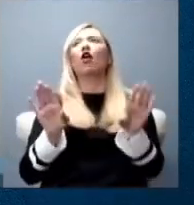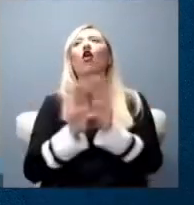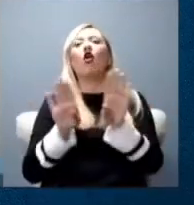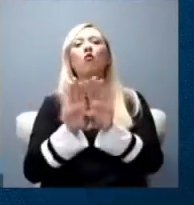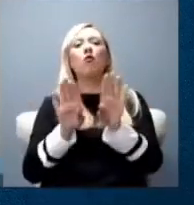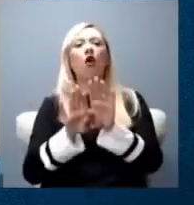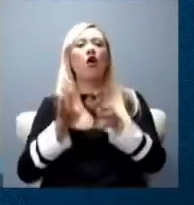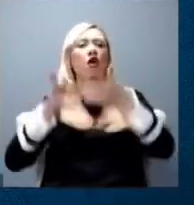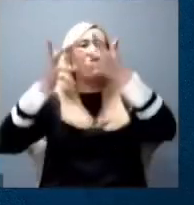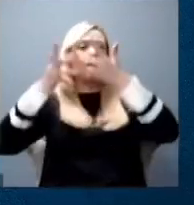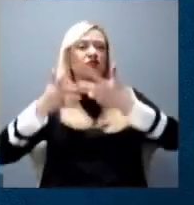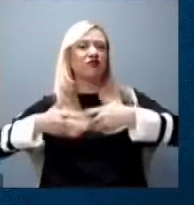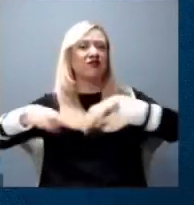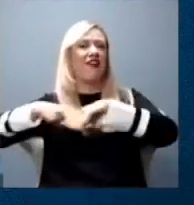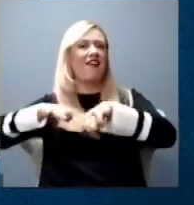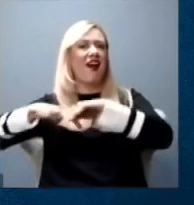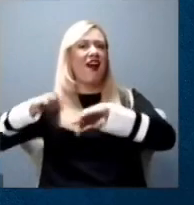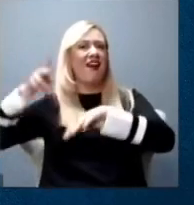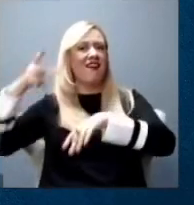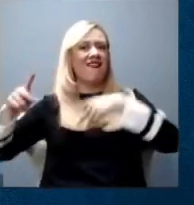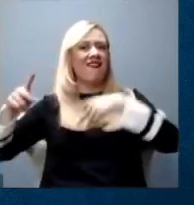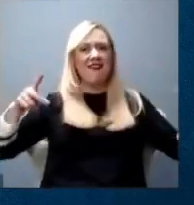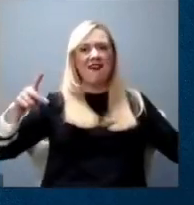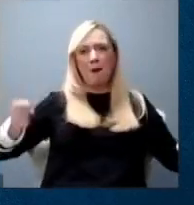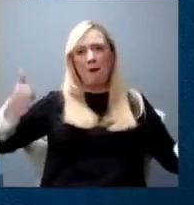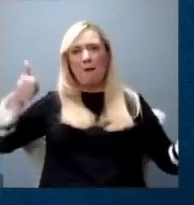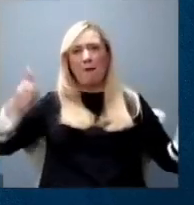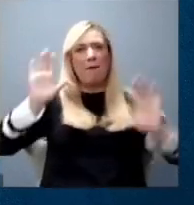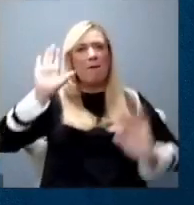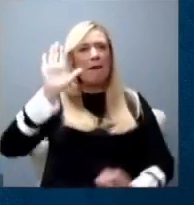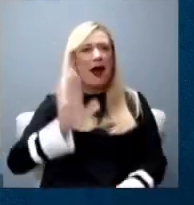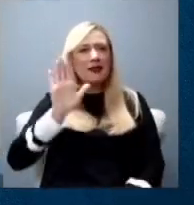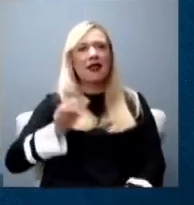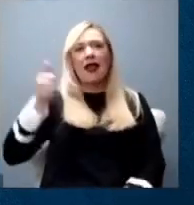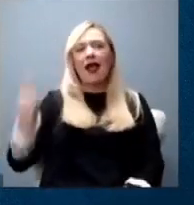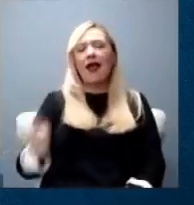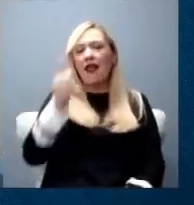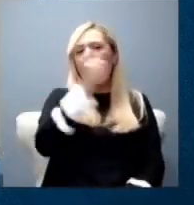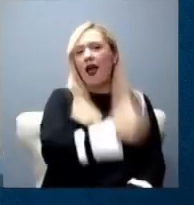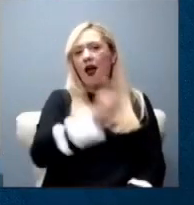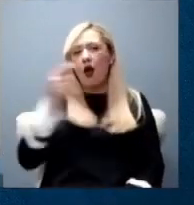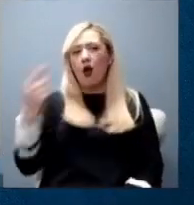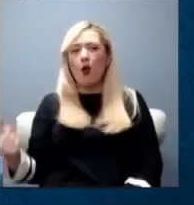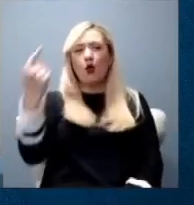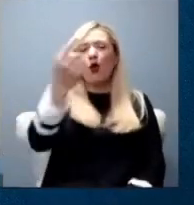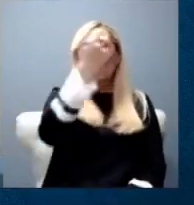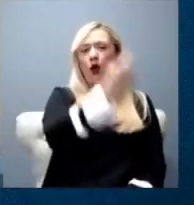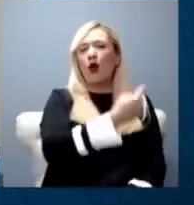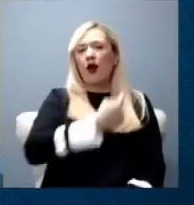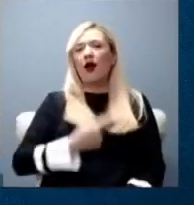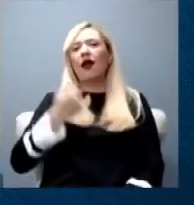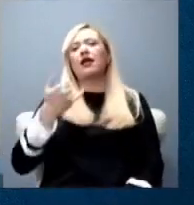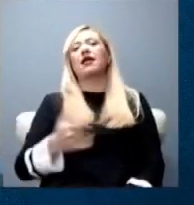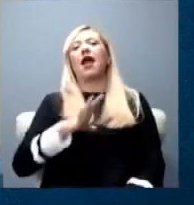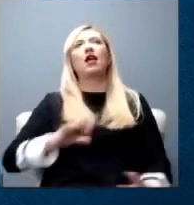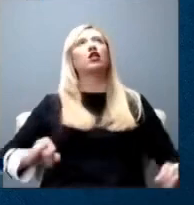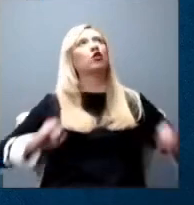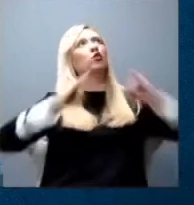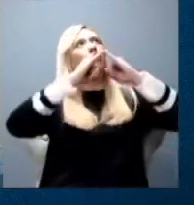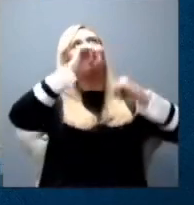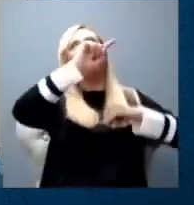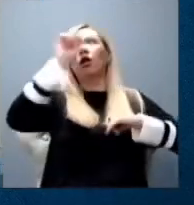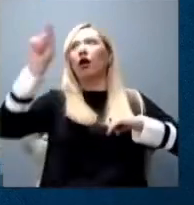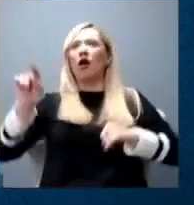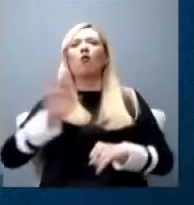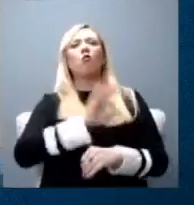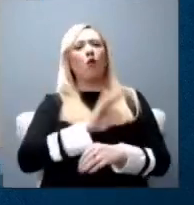lado, cada uno de estos órganos o estos mecanismos de protección pueden llevar adelante